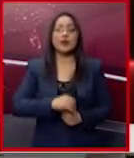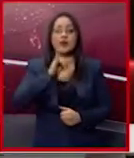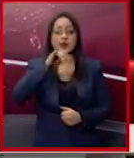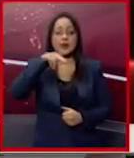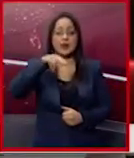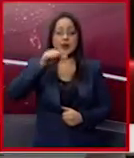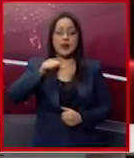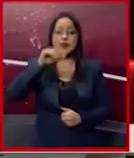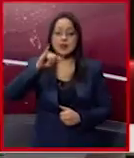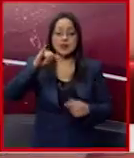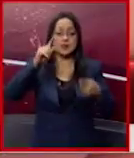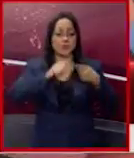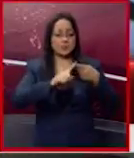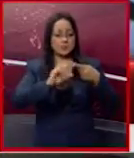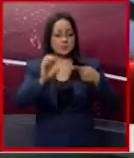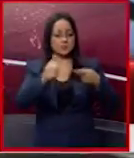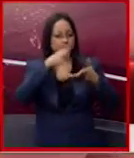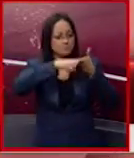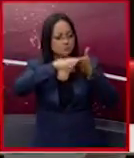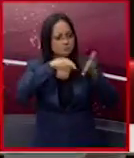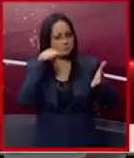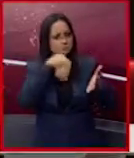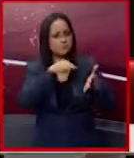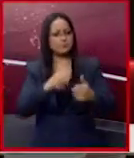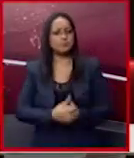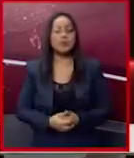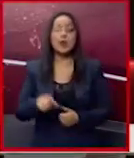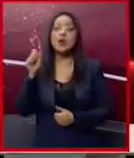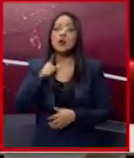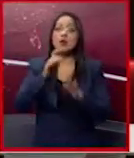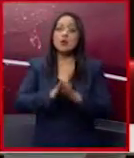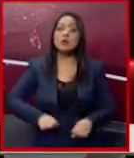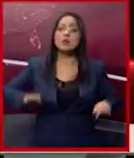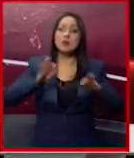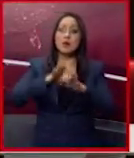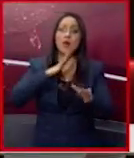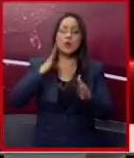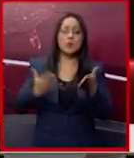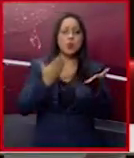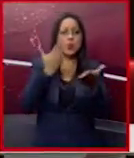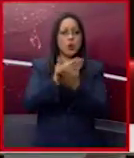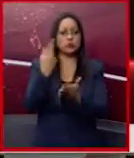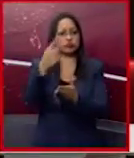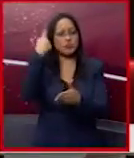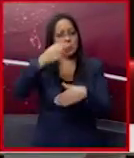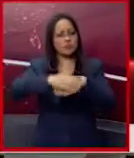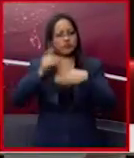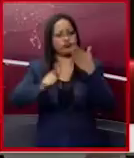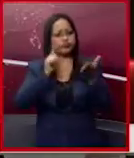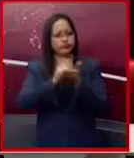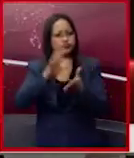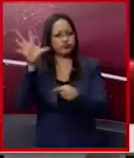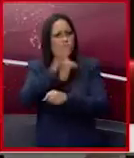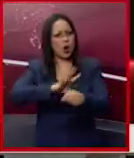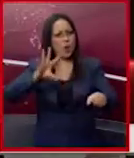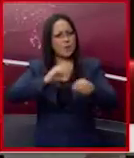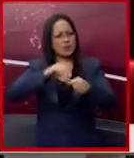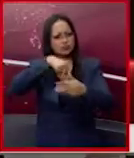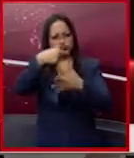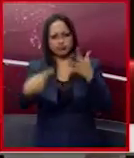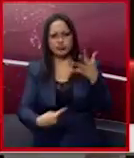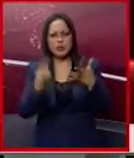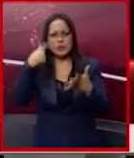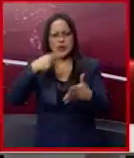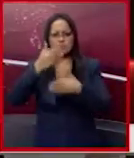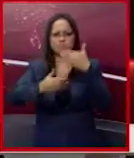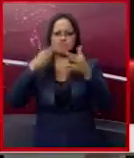y Acceso a la Información Pública. Se trata de una propuesta legislativa e integral encaminada a reformar